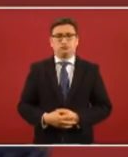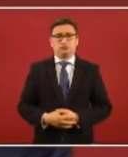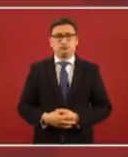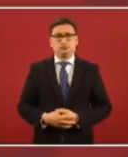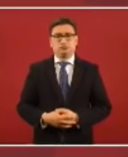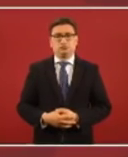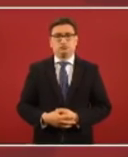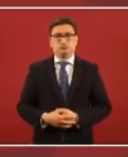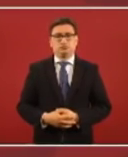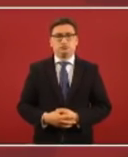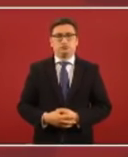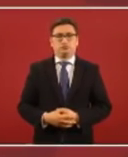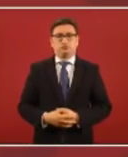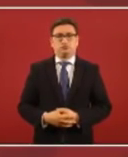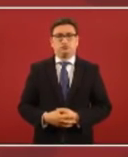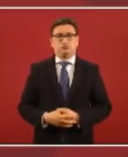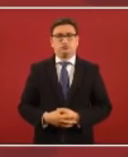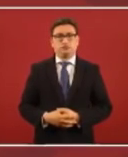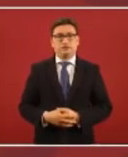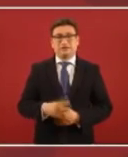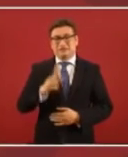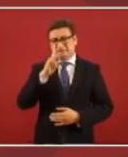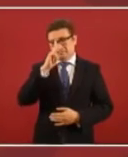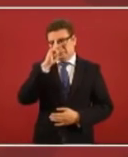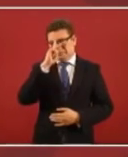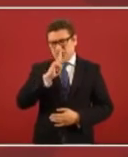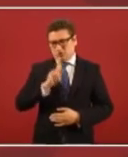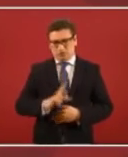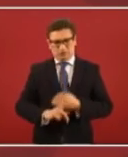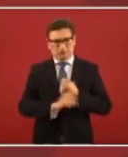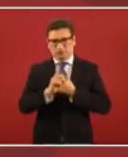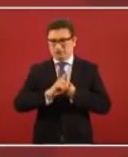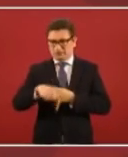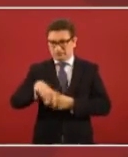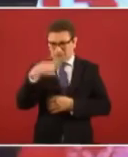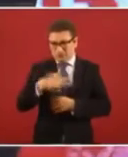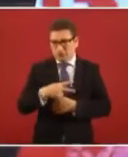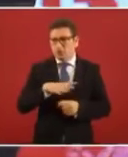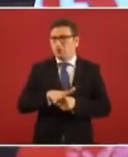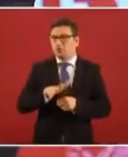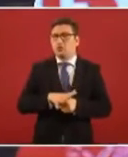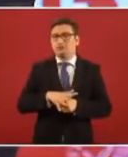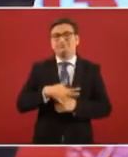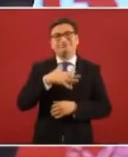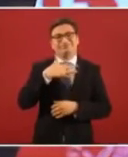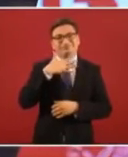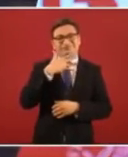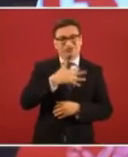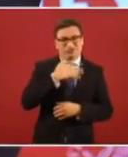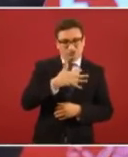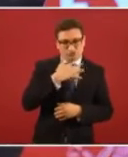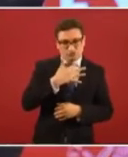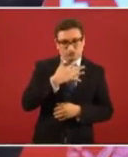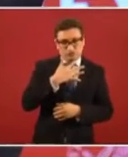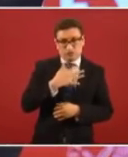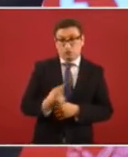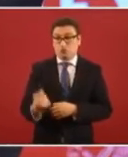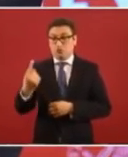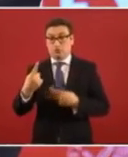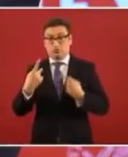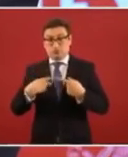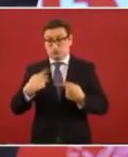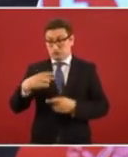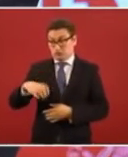peste funesta es la corrupción, no un adulto mayor, que